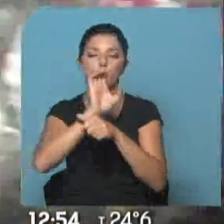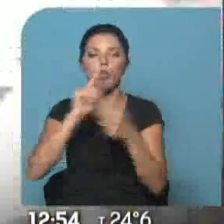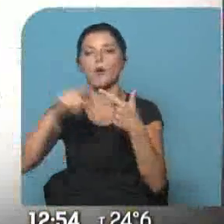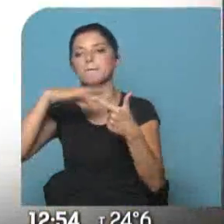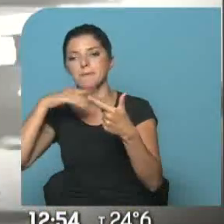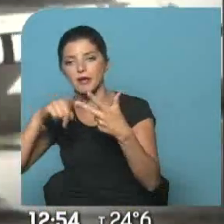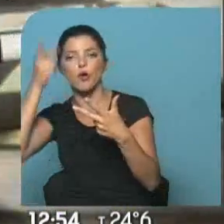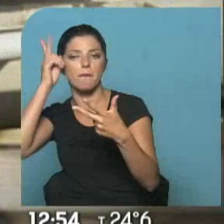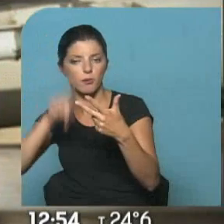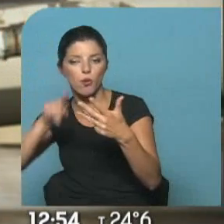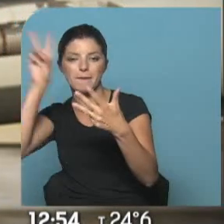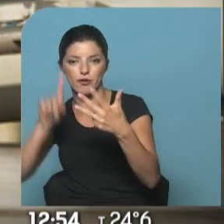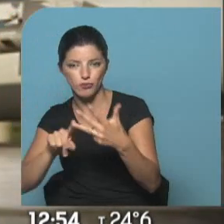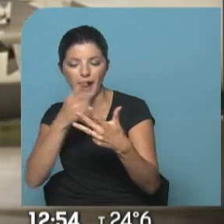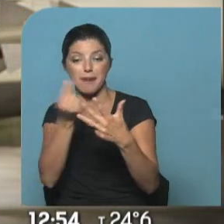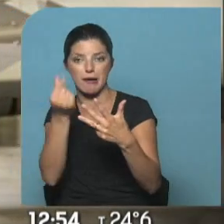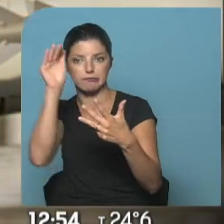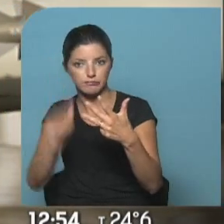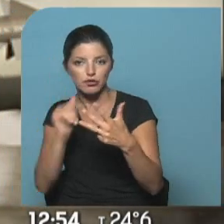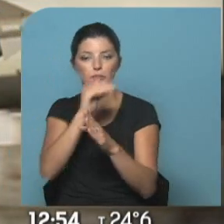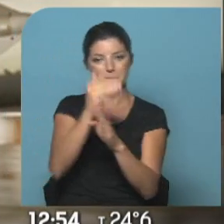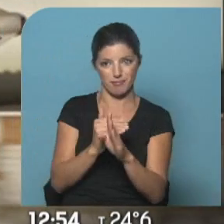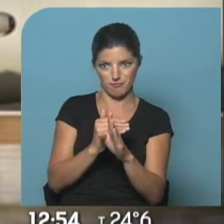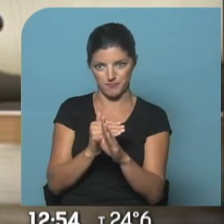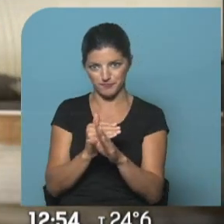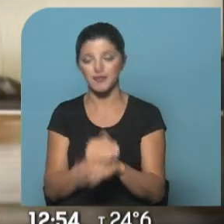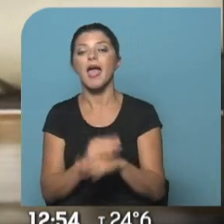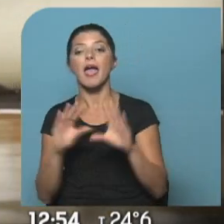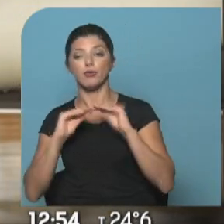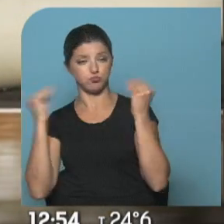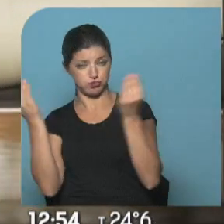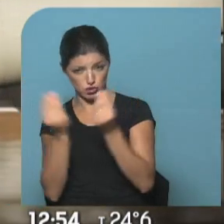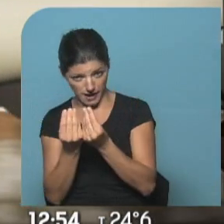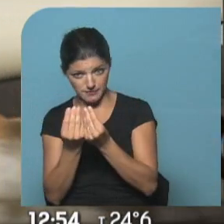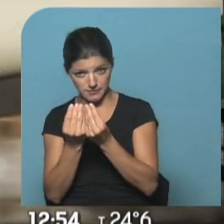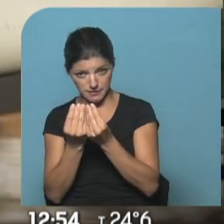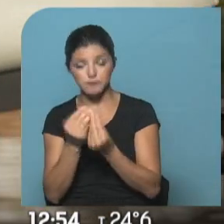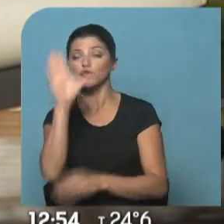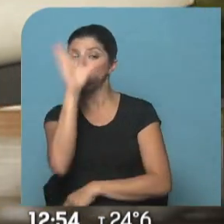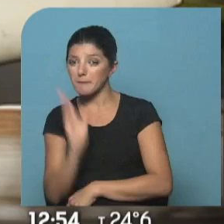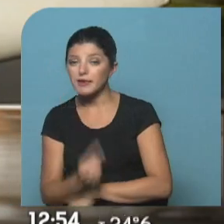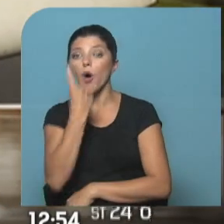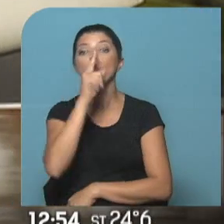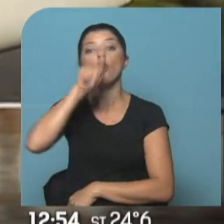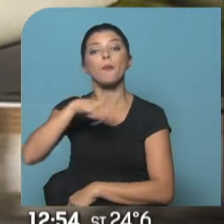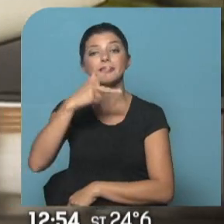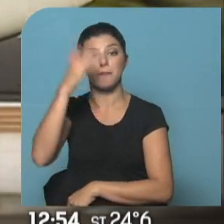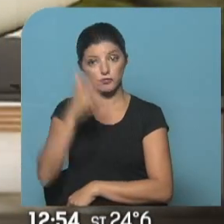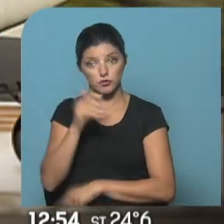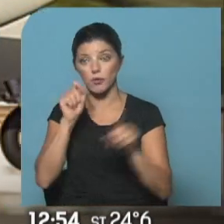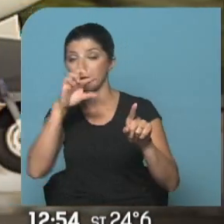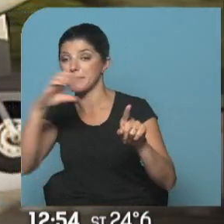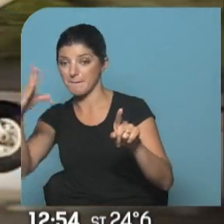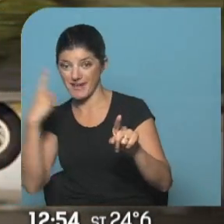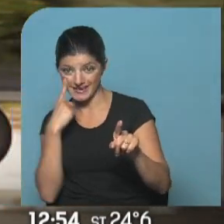Venezuela. En guarismos totales, Sudamérica invierte un 1,3% de su PBI en armas, uno de los niveles más bajos